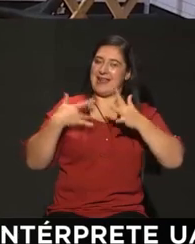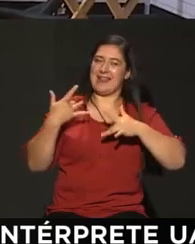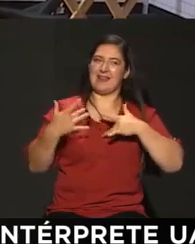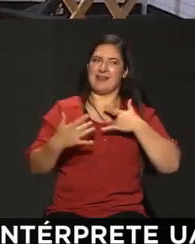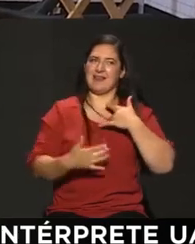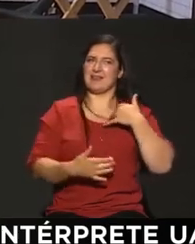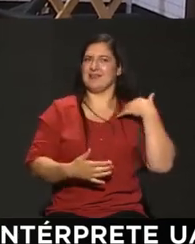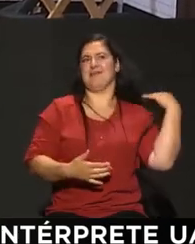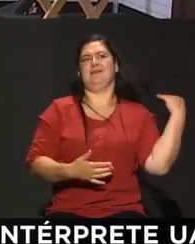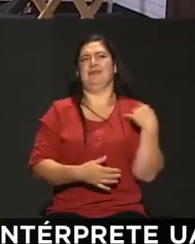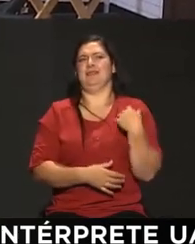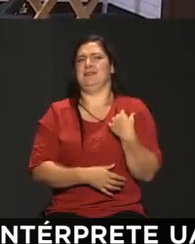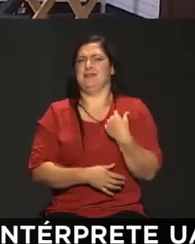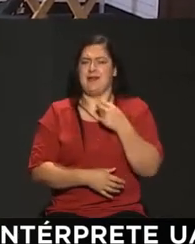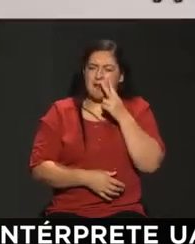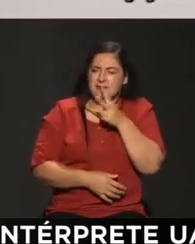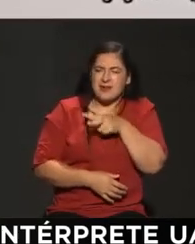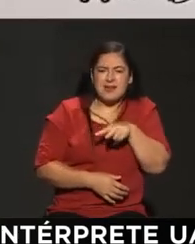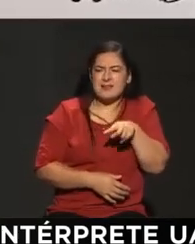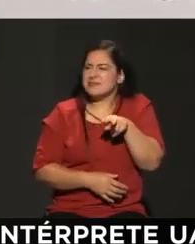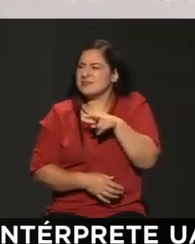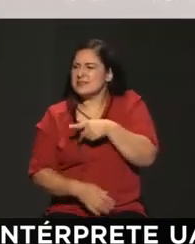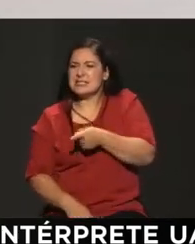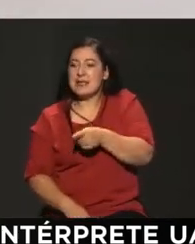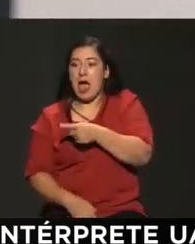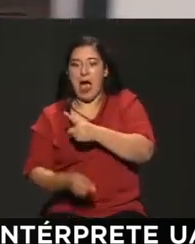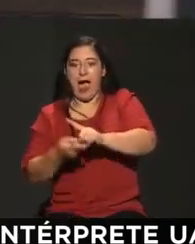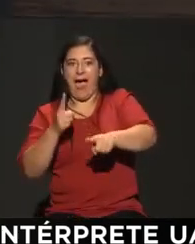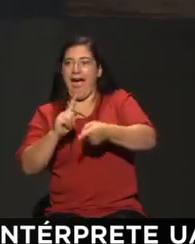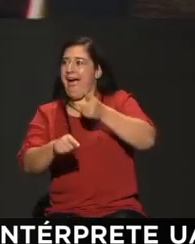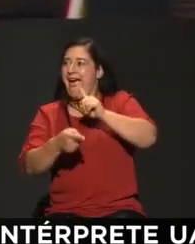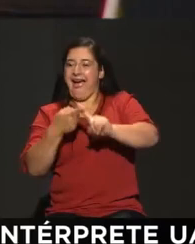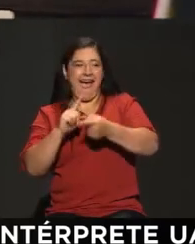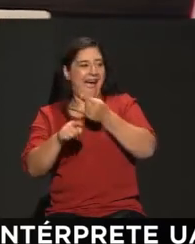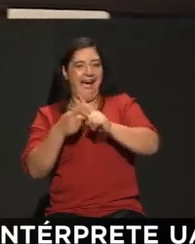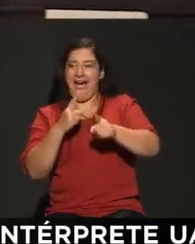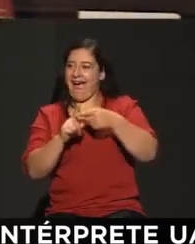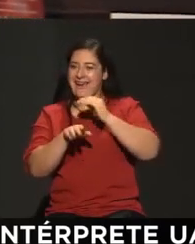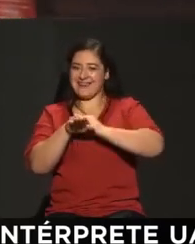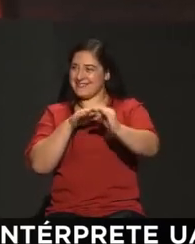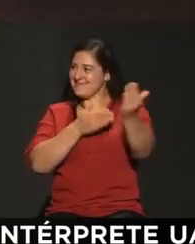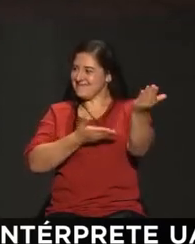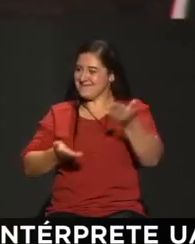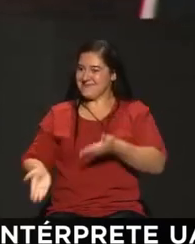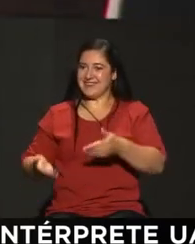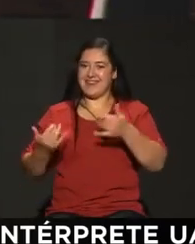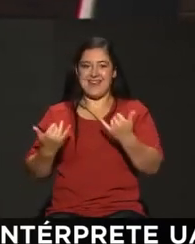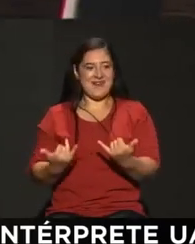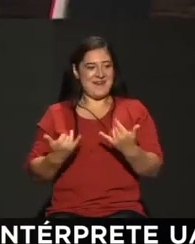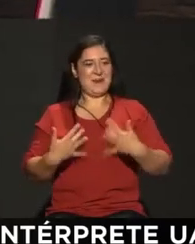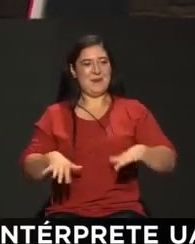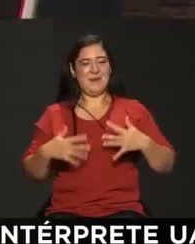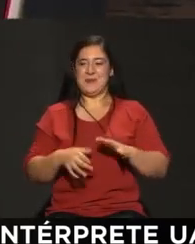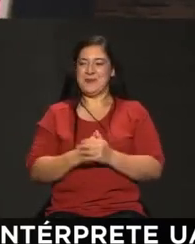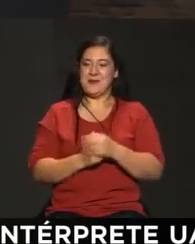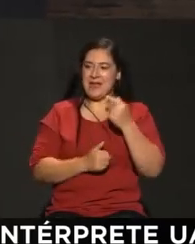yo miro que está por acá, que está por acá. Creo que llegaron unos nuevos amigos, acompañaron en el set en la tarde de hoy. A ver, yo